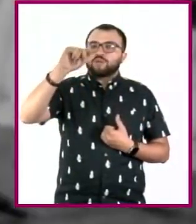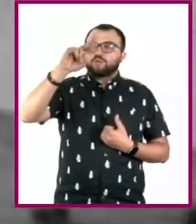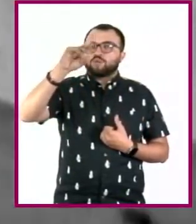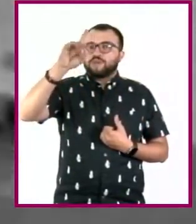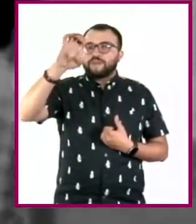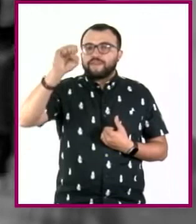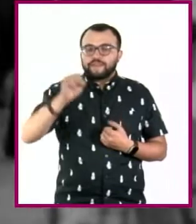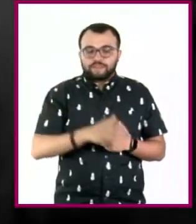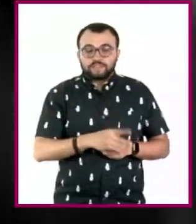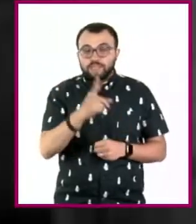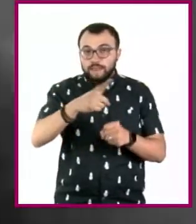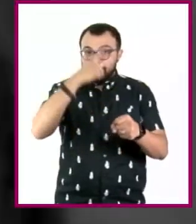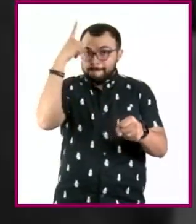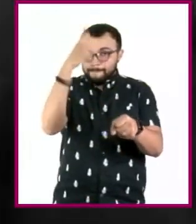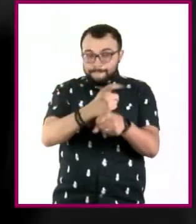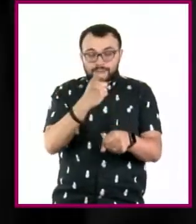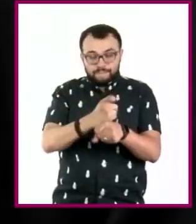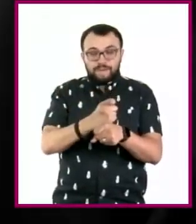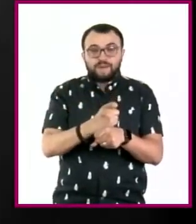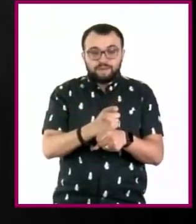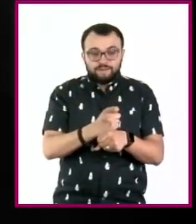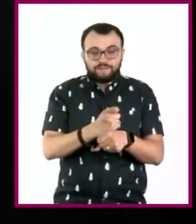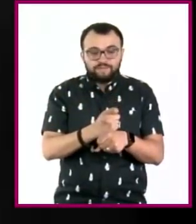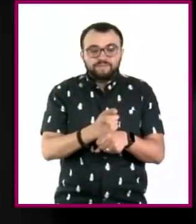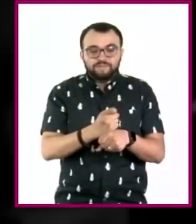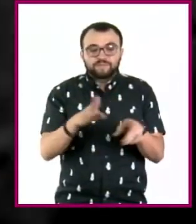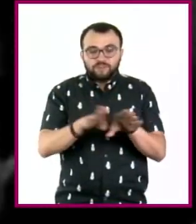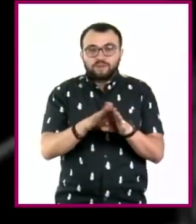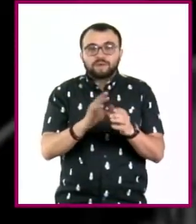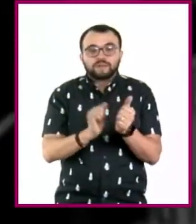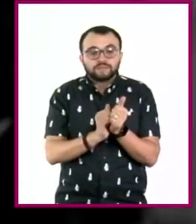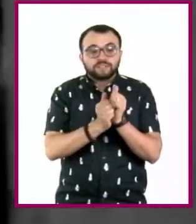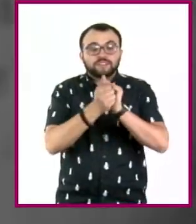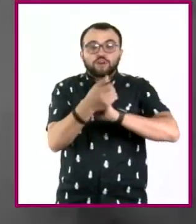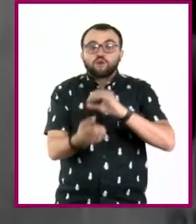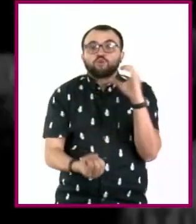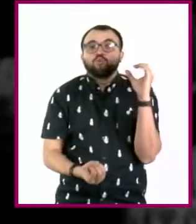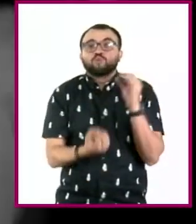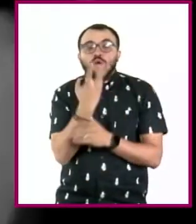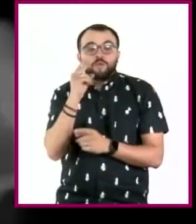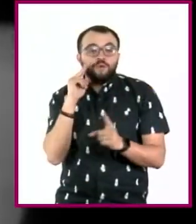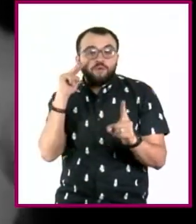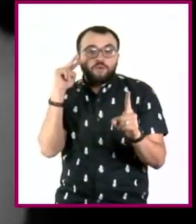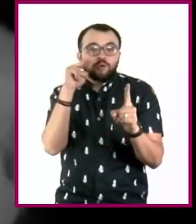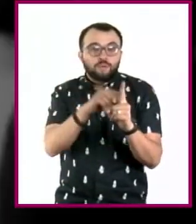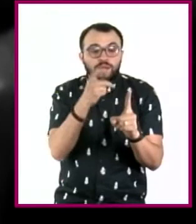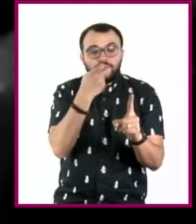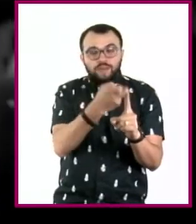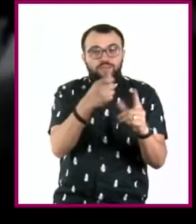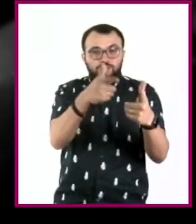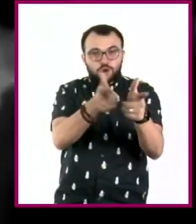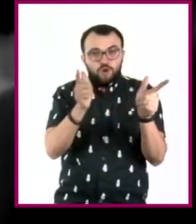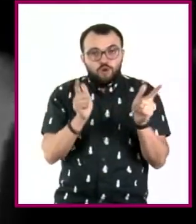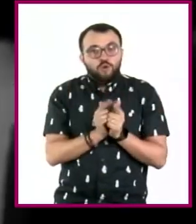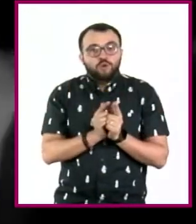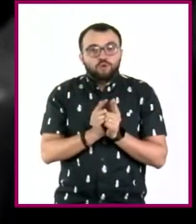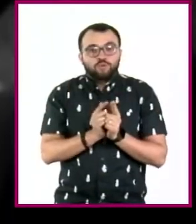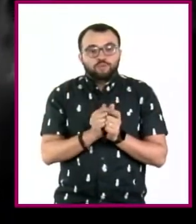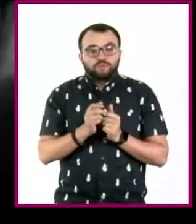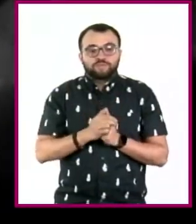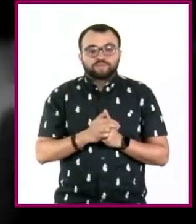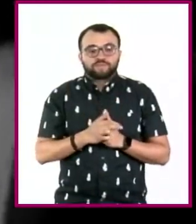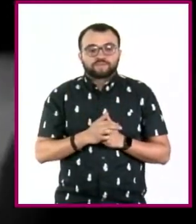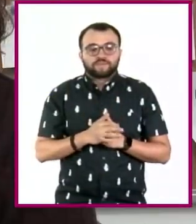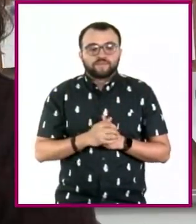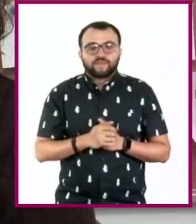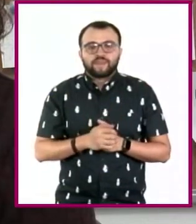un primer gran paso en la construcción de una nueva mirada sobre este grupo social. ¿En